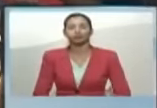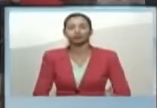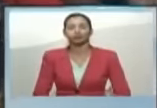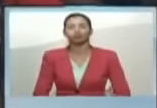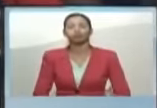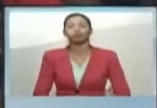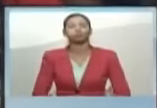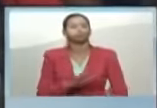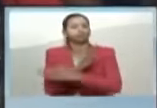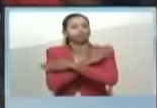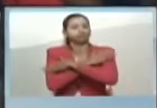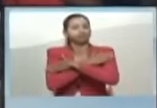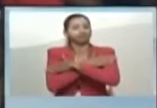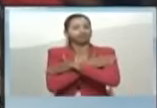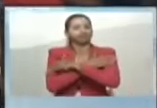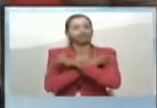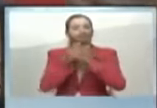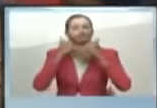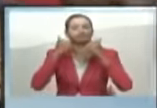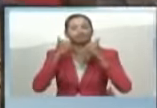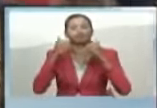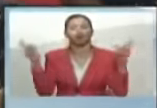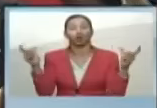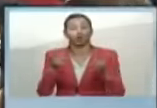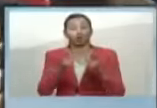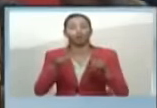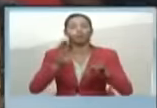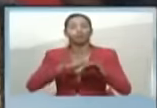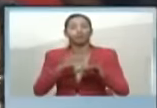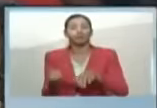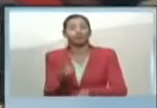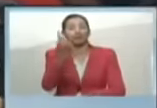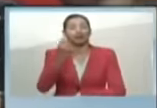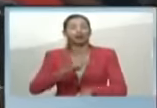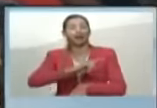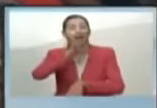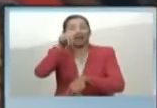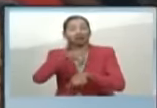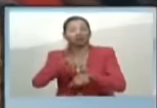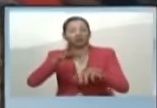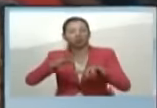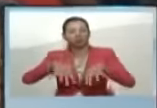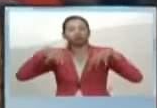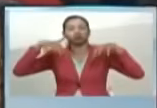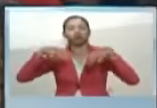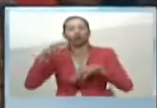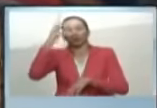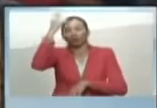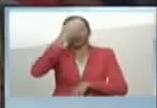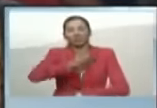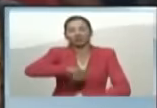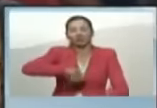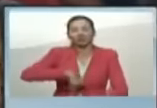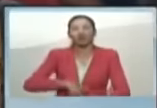saludamos este encuentro, primer encuentro nacional de consejos presidenciales,